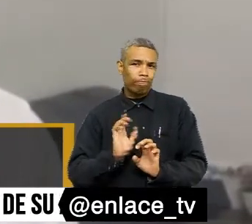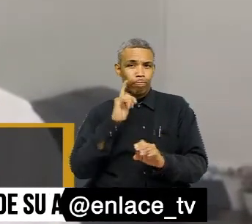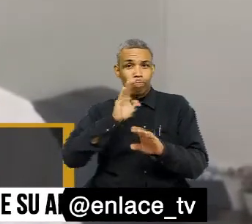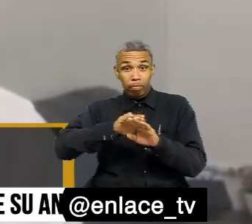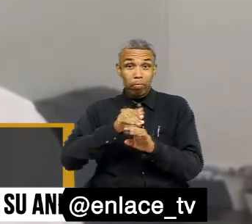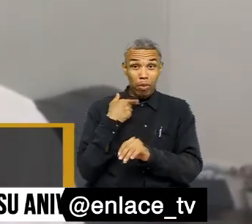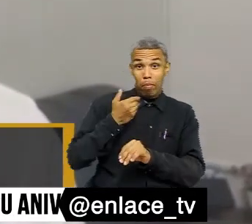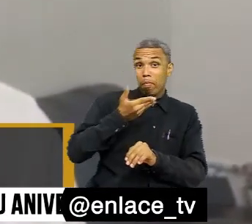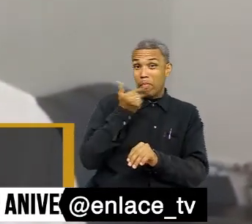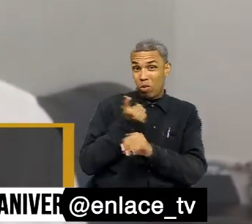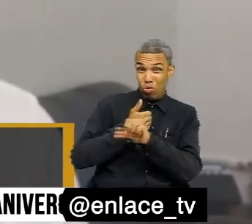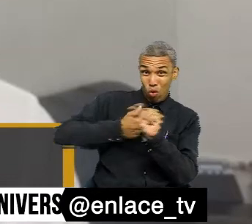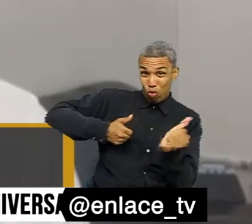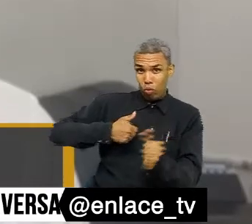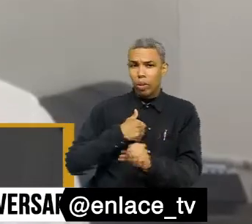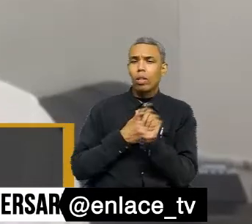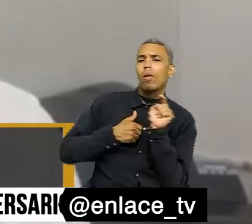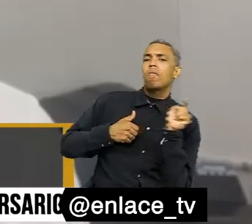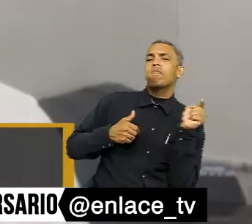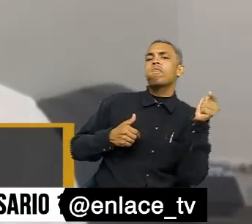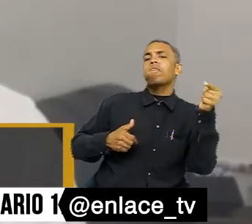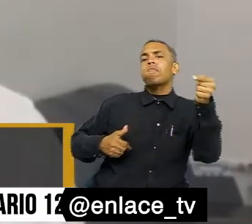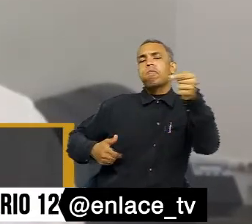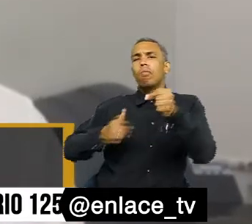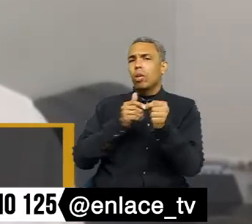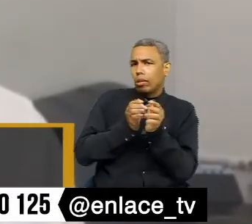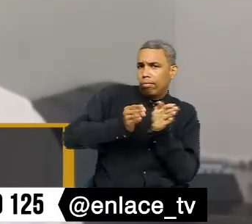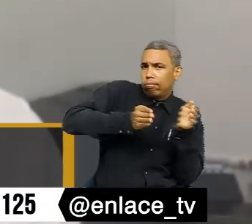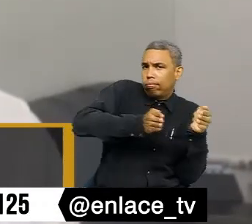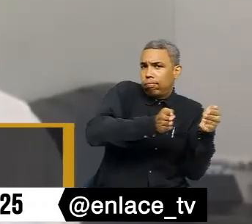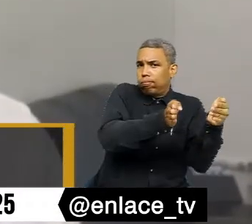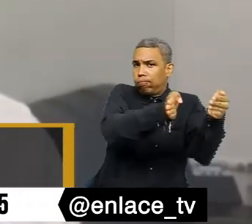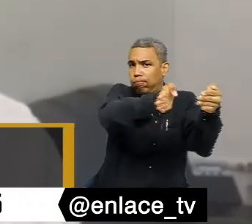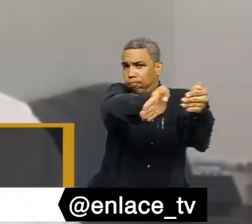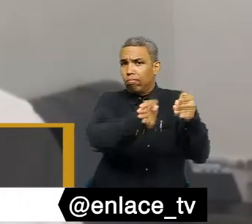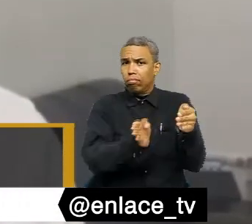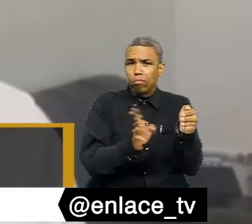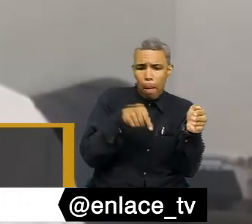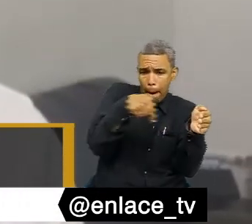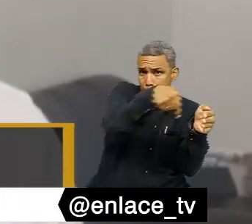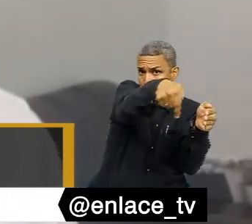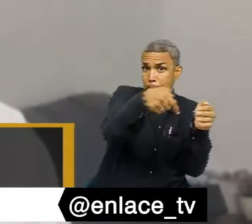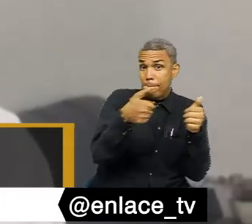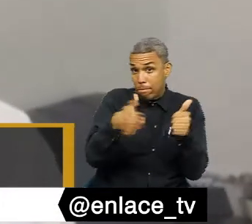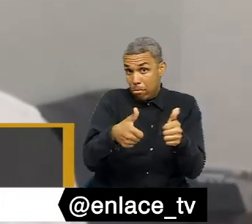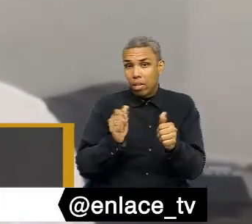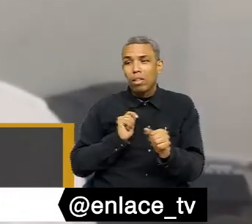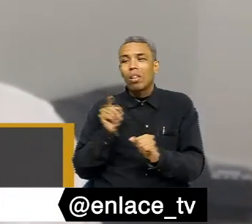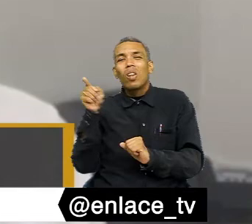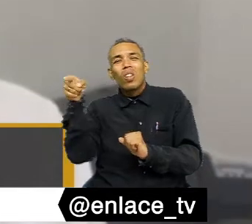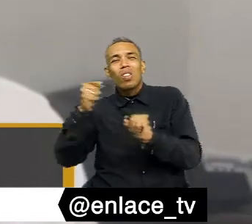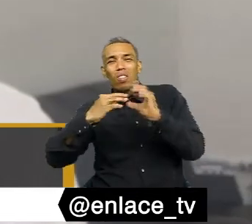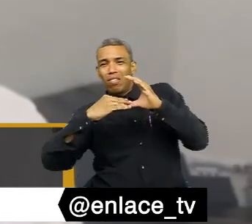carretera destapada que se encuentra, comunica la meseta San Rafael con el corregimiento La